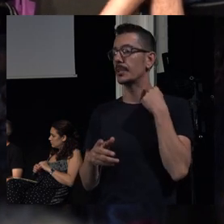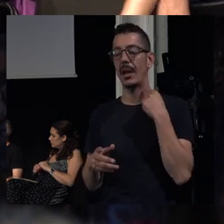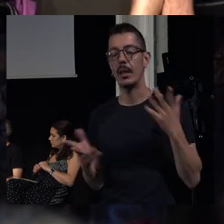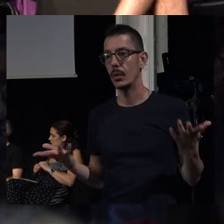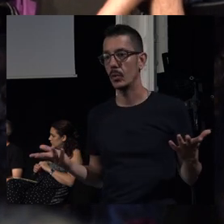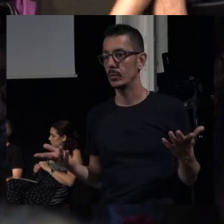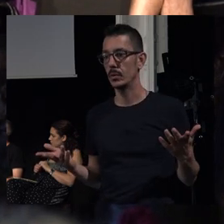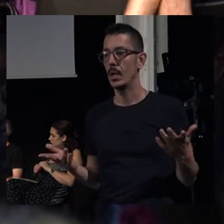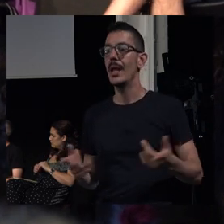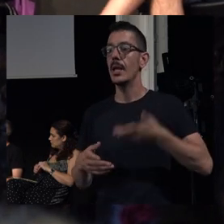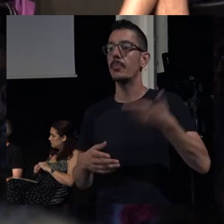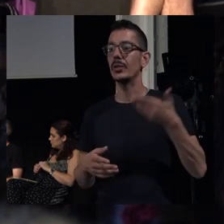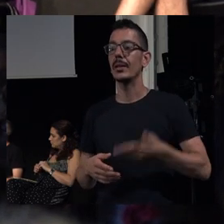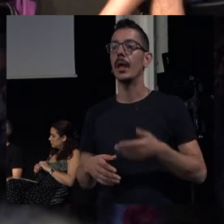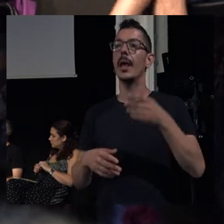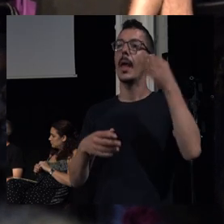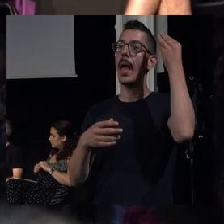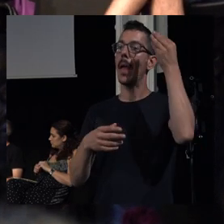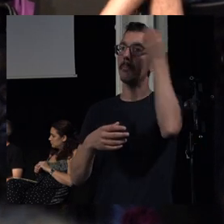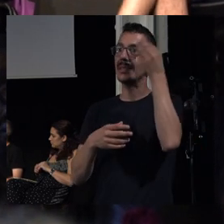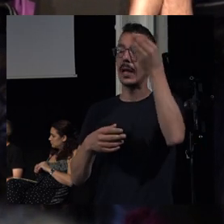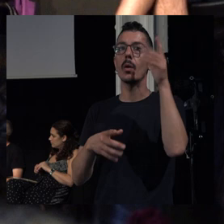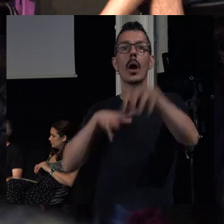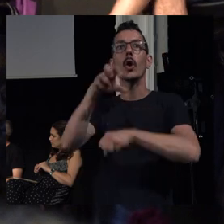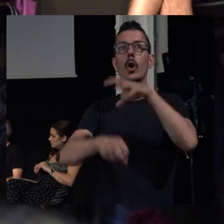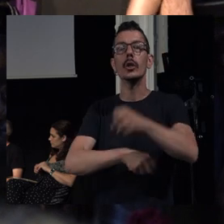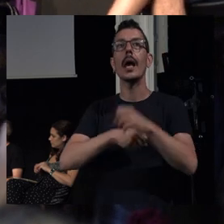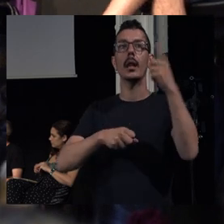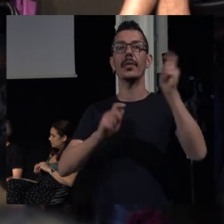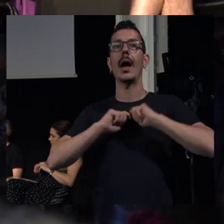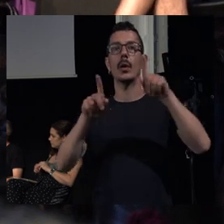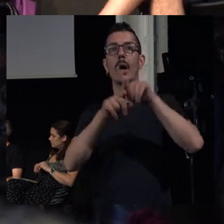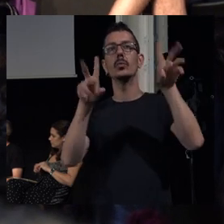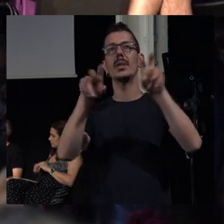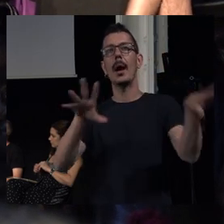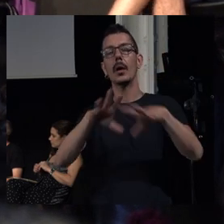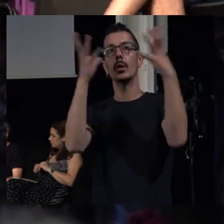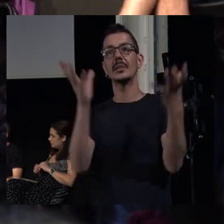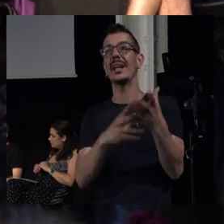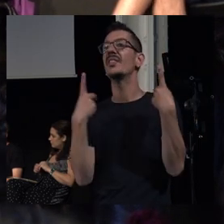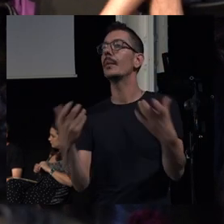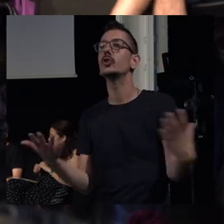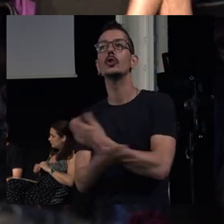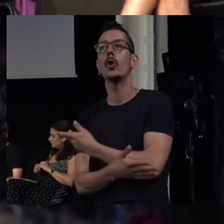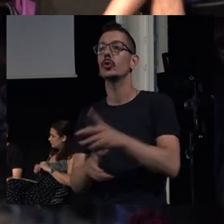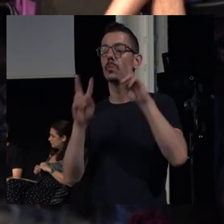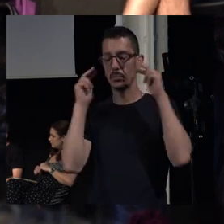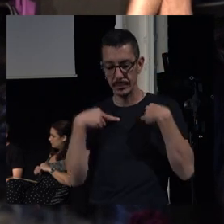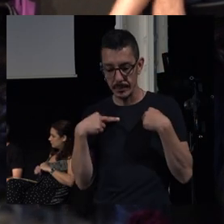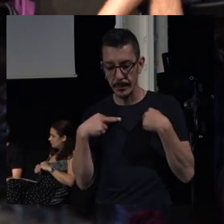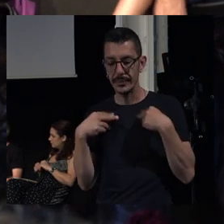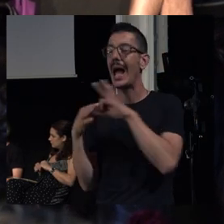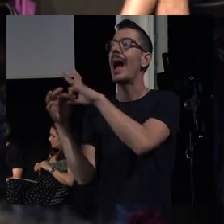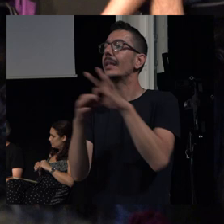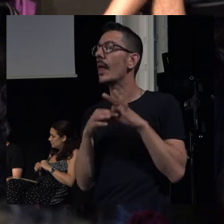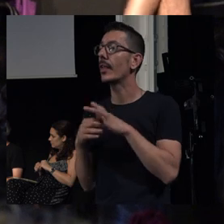la racialización y hablar de decolonial es otra vez una cuestión universal, es una cuestión que necesitamos todas. Entonces, alianzas,